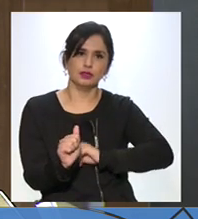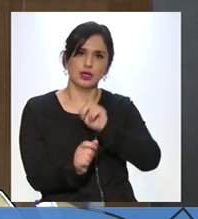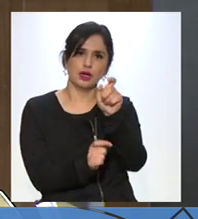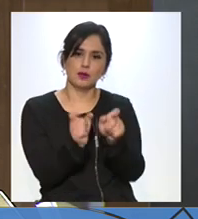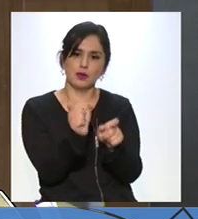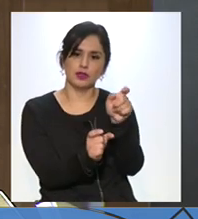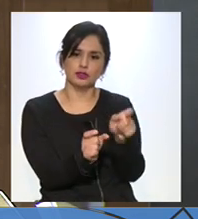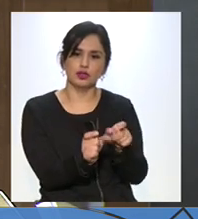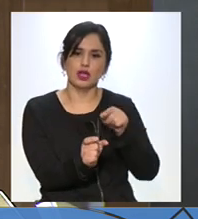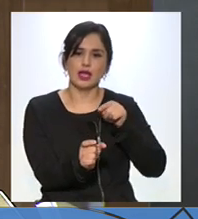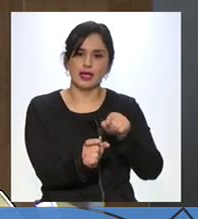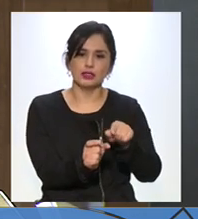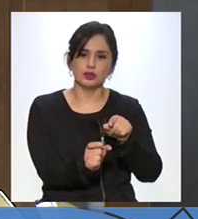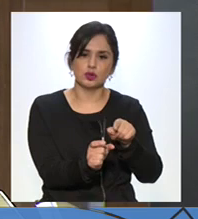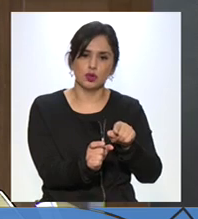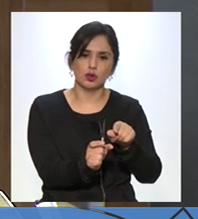porque